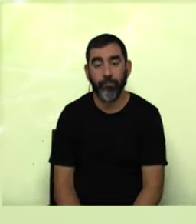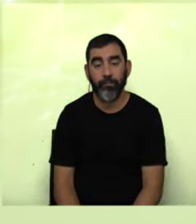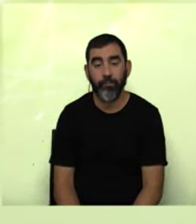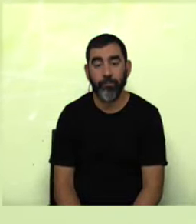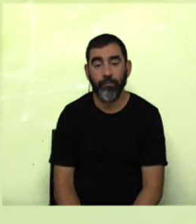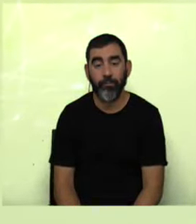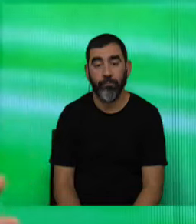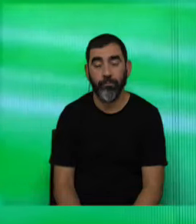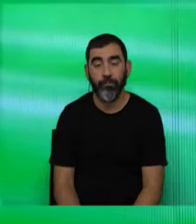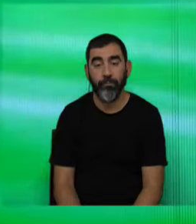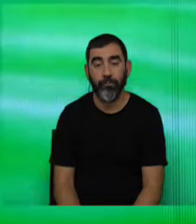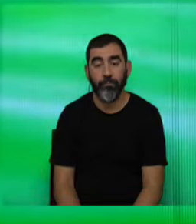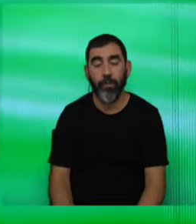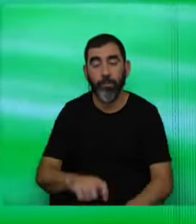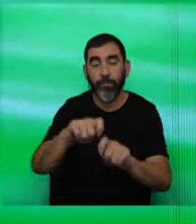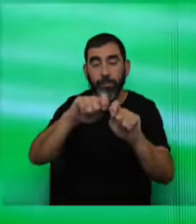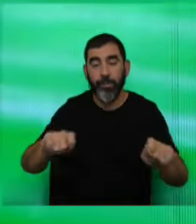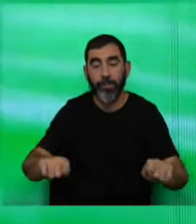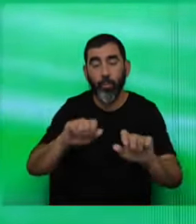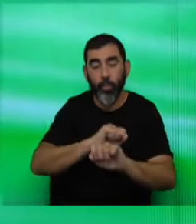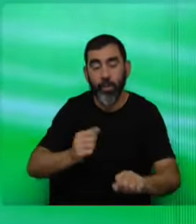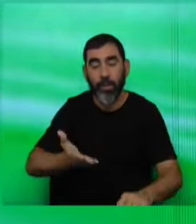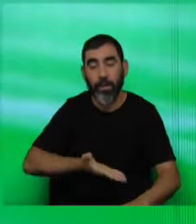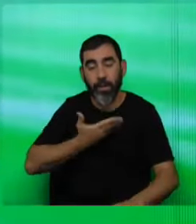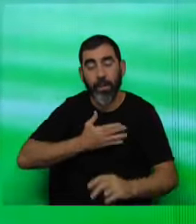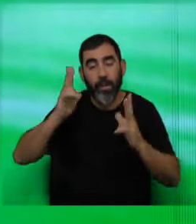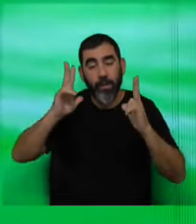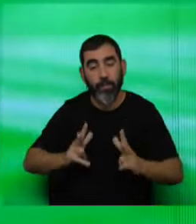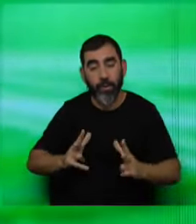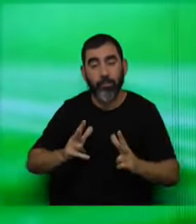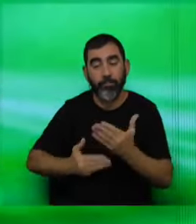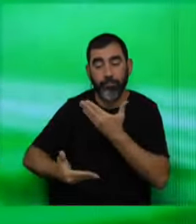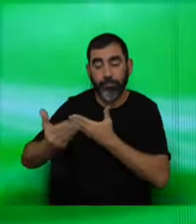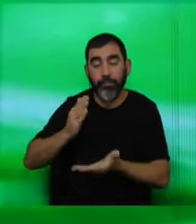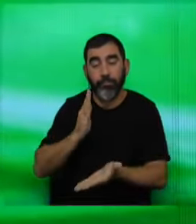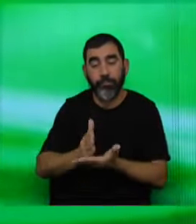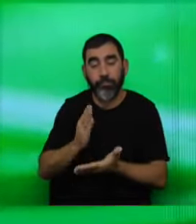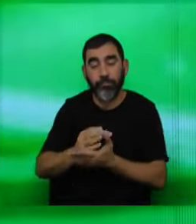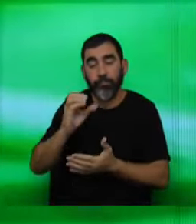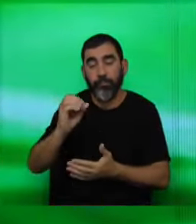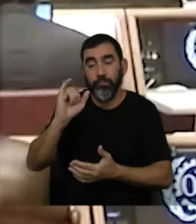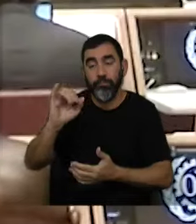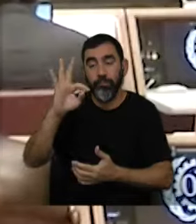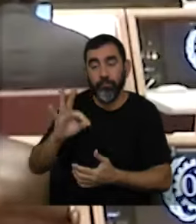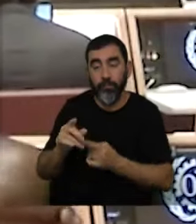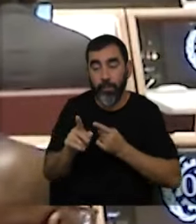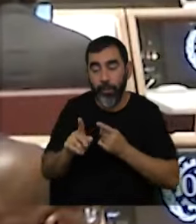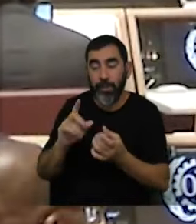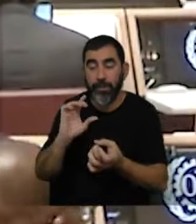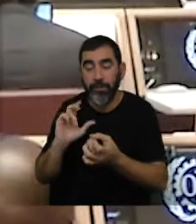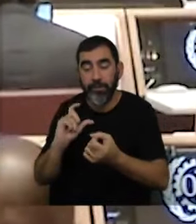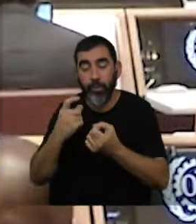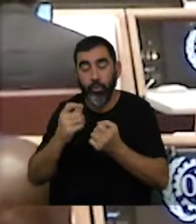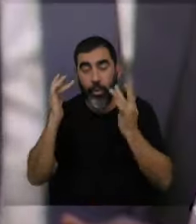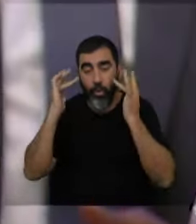luego el Pit cnt analiza una reclamación formal por el retroceso de derechos ante la oit por persecución sindical en la